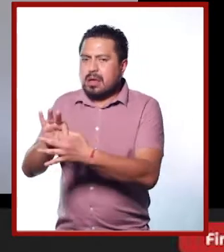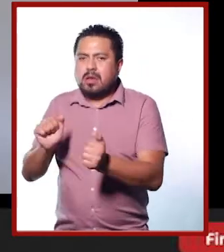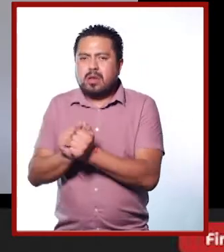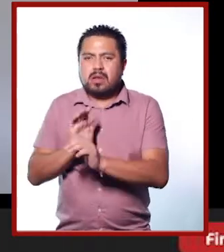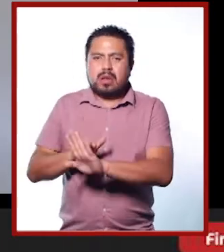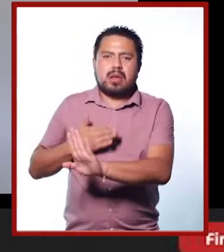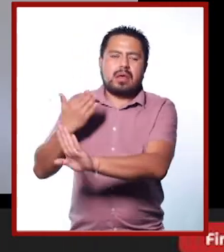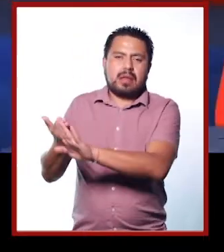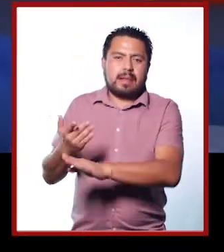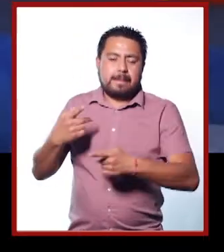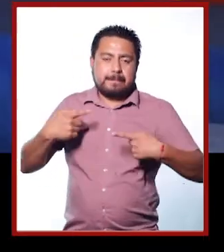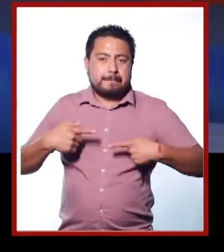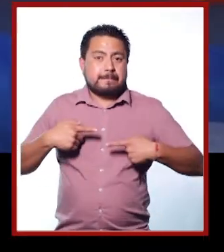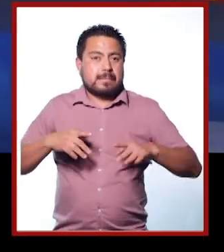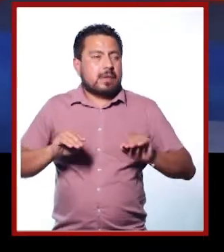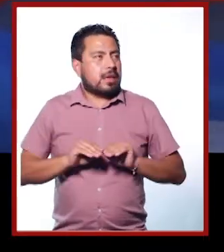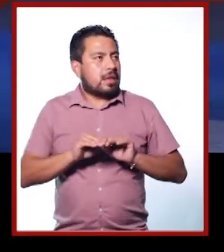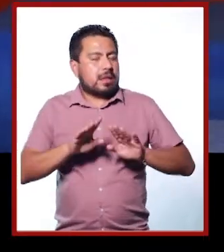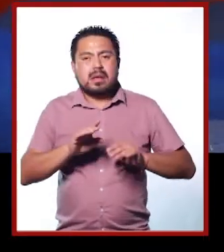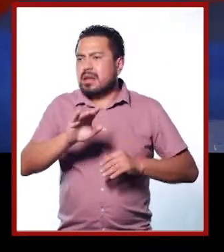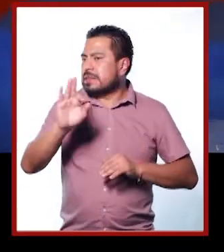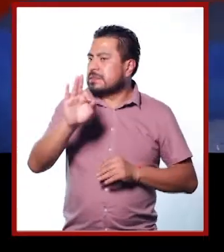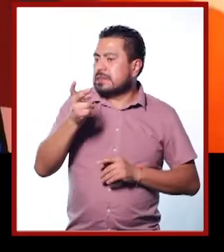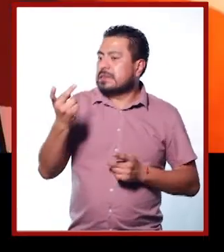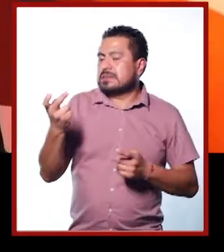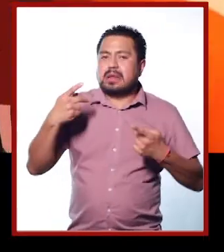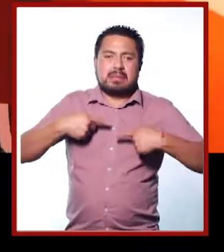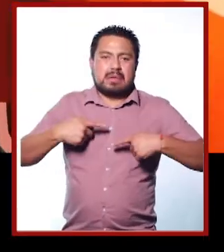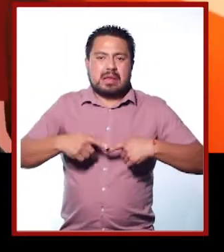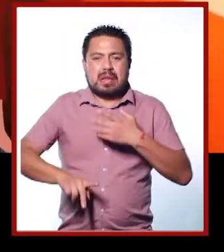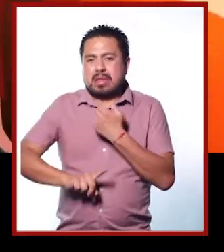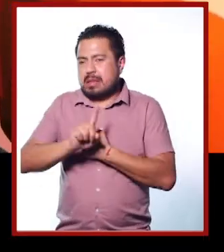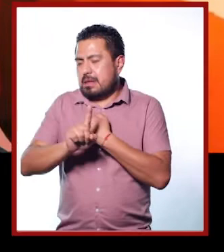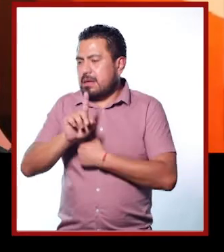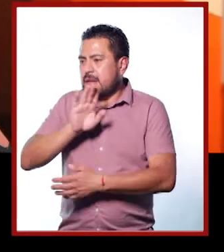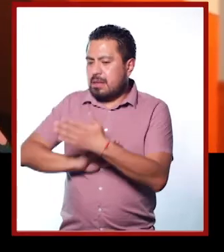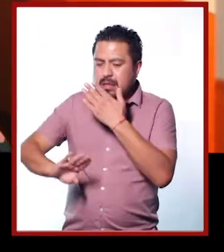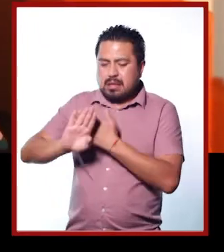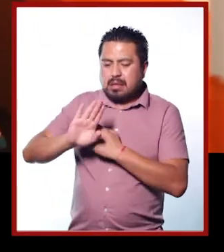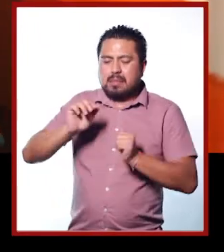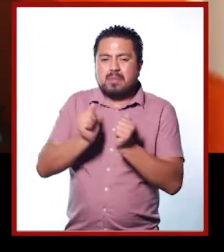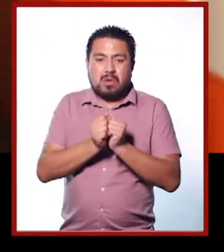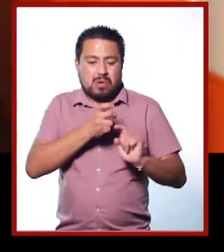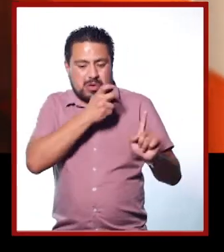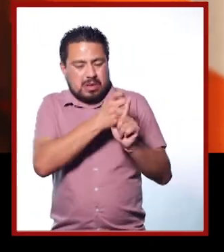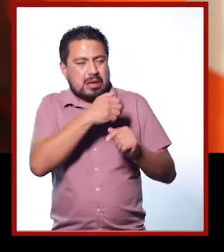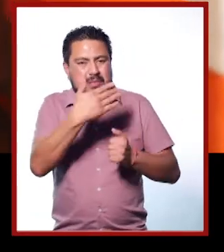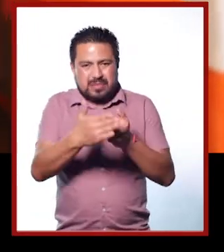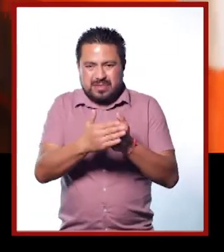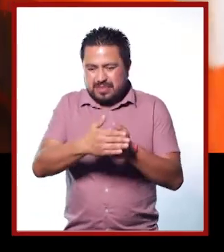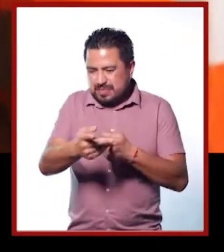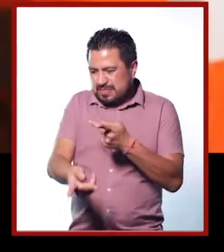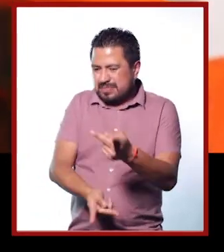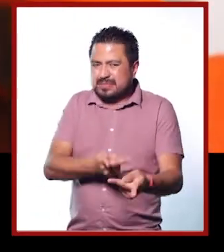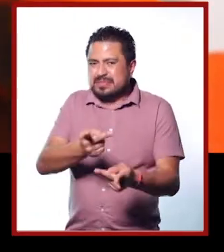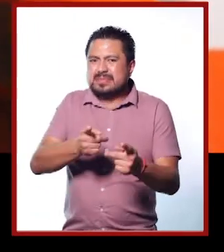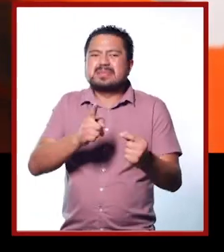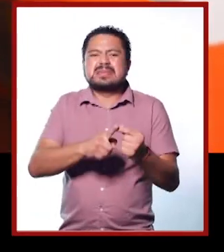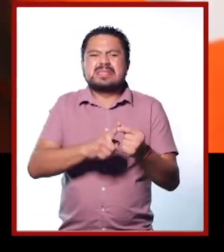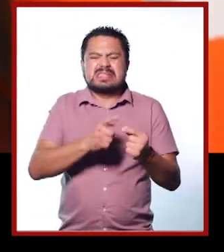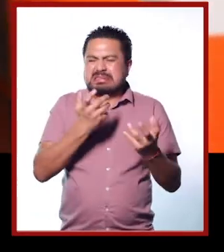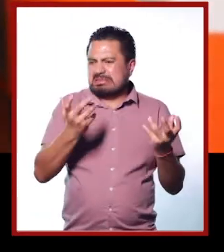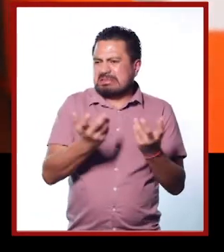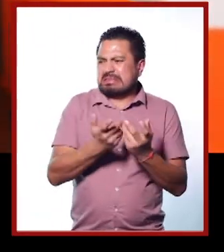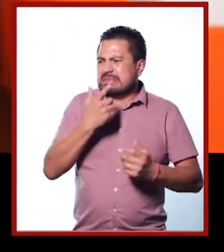alianzan con el agresor y con la víctima. Y entonces esa persona probablemente víctima, y yo creo que va a ir por ahí la siguiente pregunta, ¿no? De qué